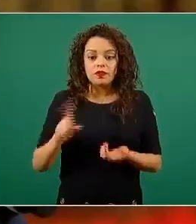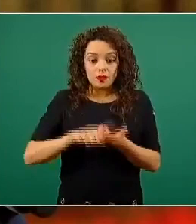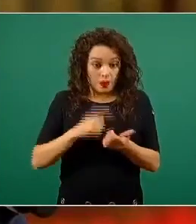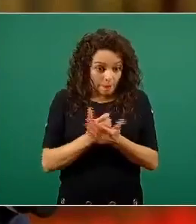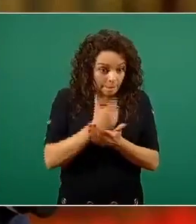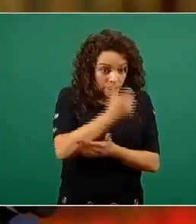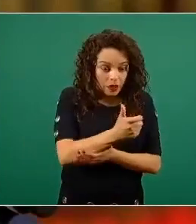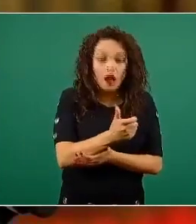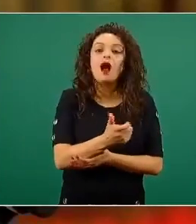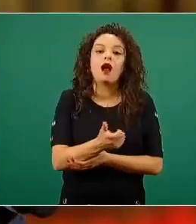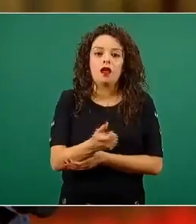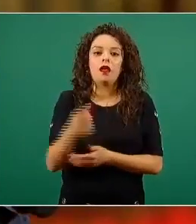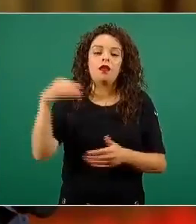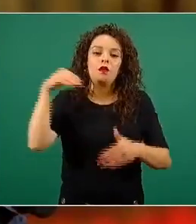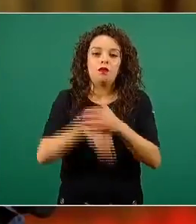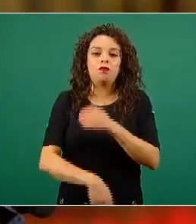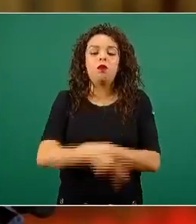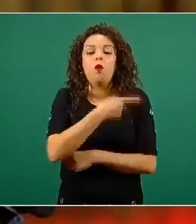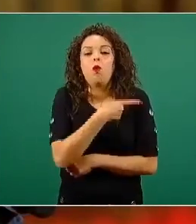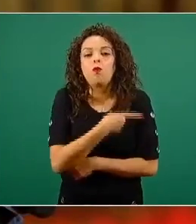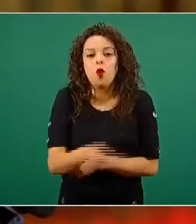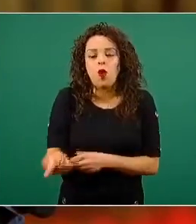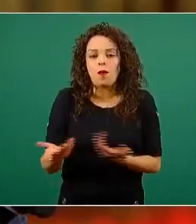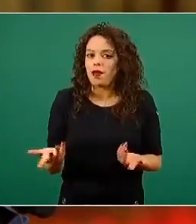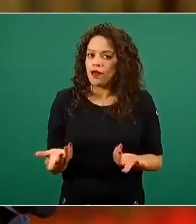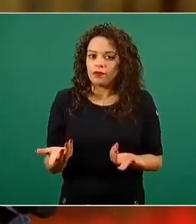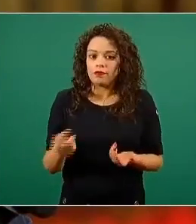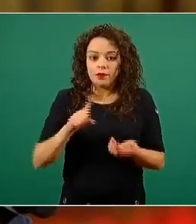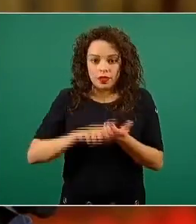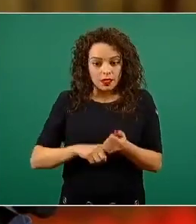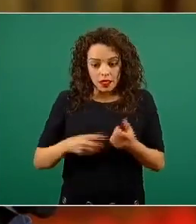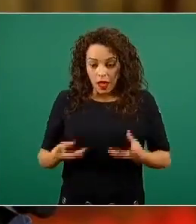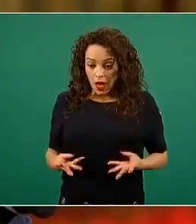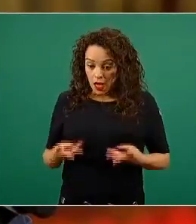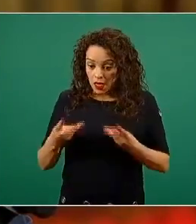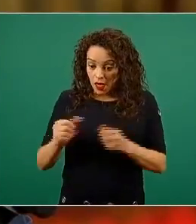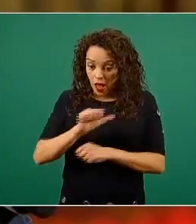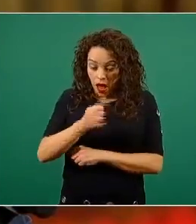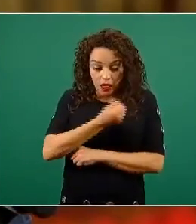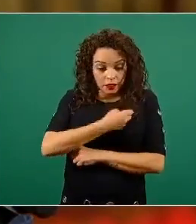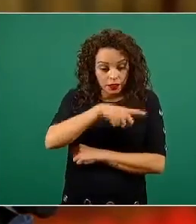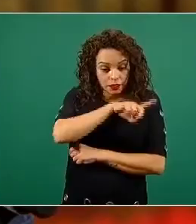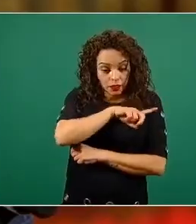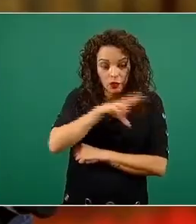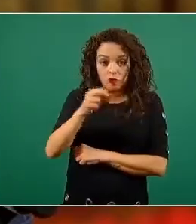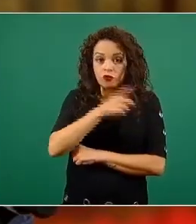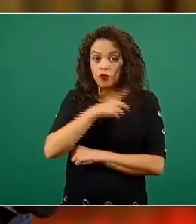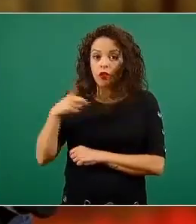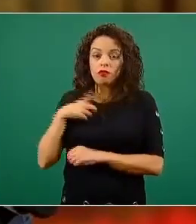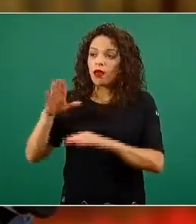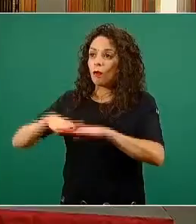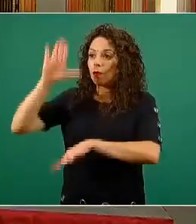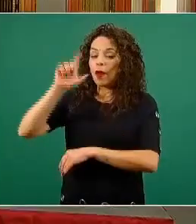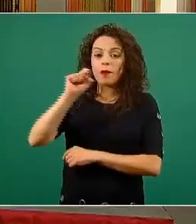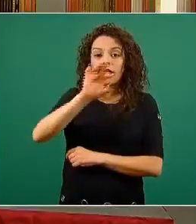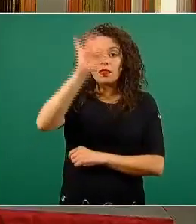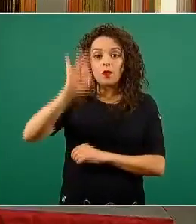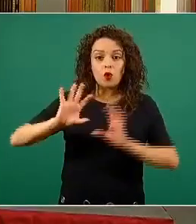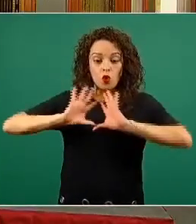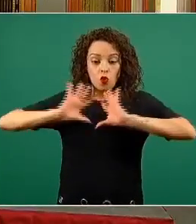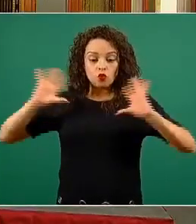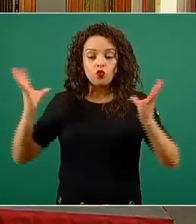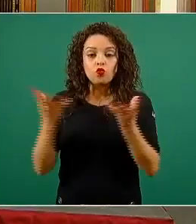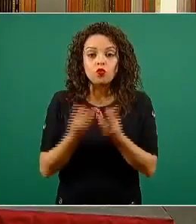de la pobreza, el gasto de salud del bolsillo no debe superar 20% del gasto total, y para eso